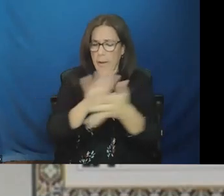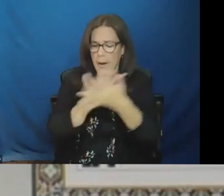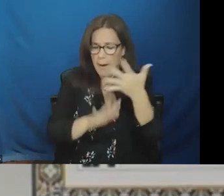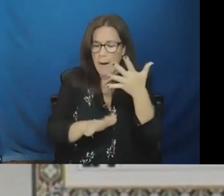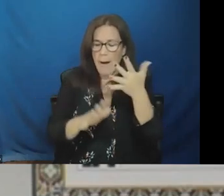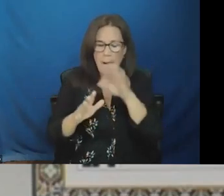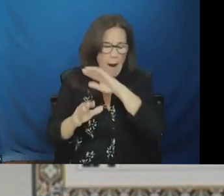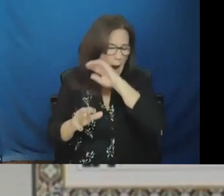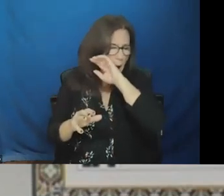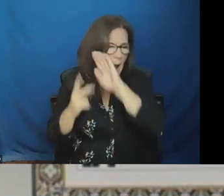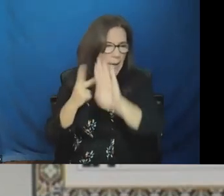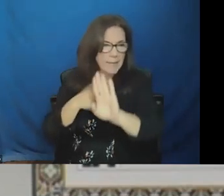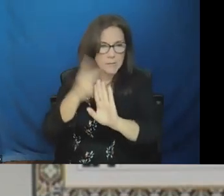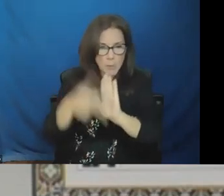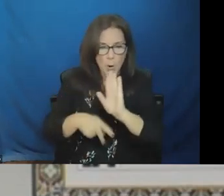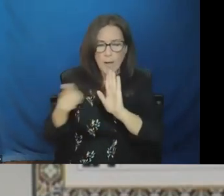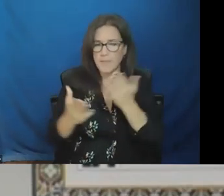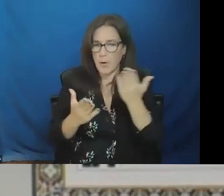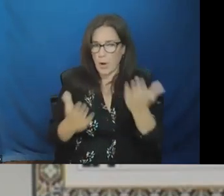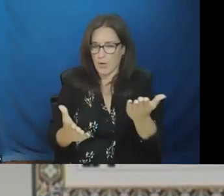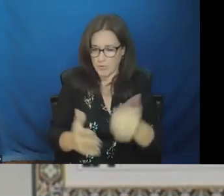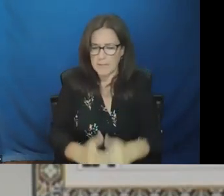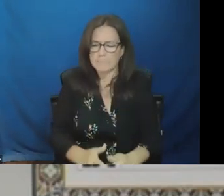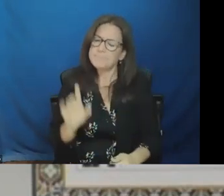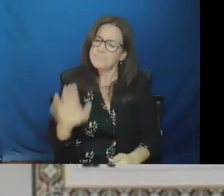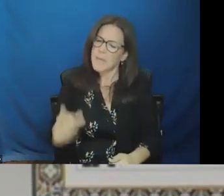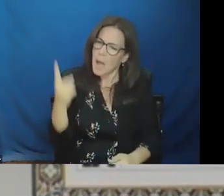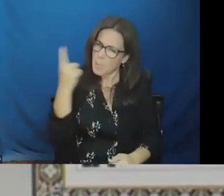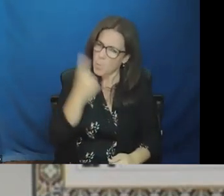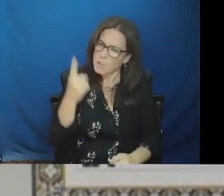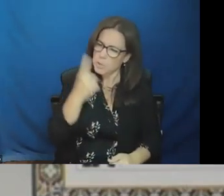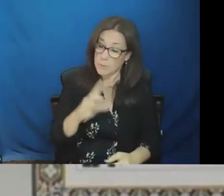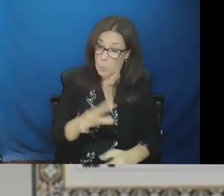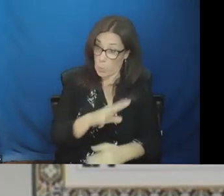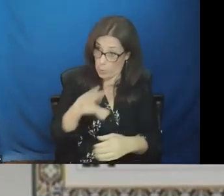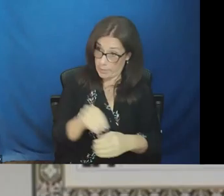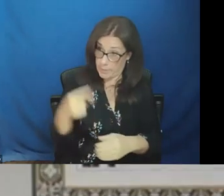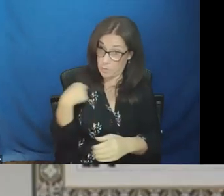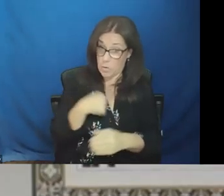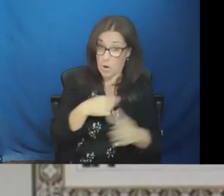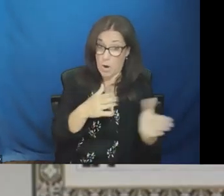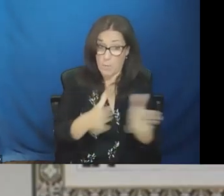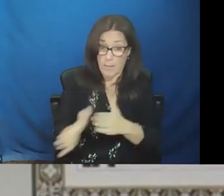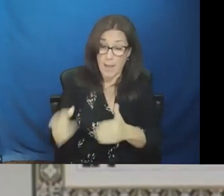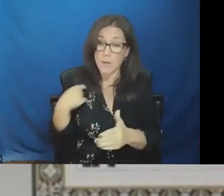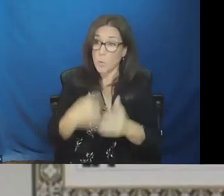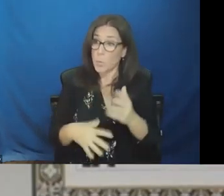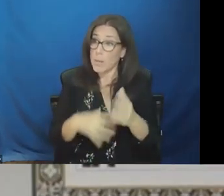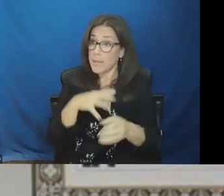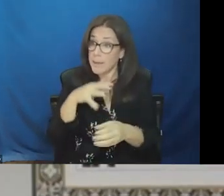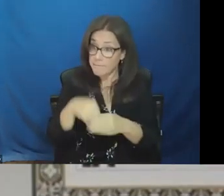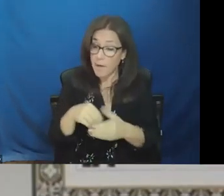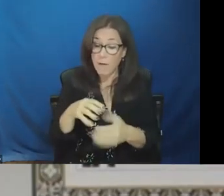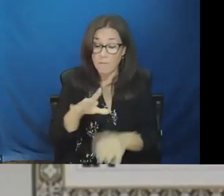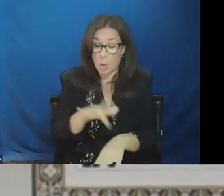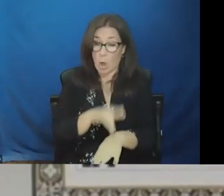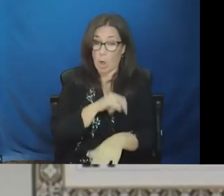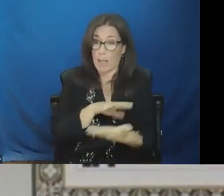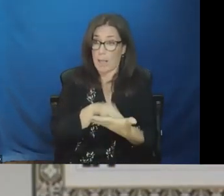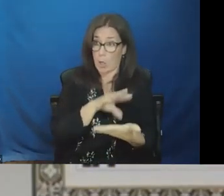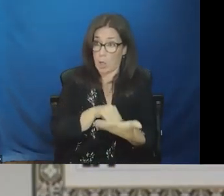en donde se habla sobre los programas que se ofrecen las intervenciones que se ofrecen y me pregunto que si en este